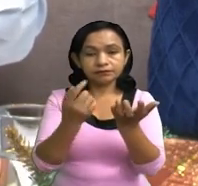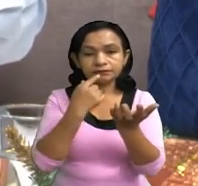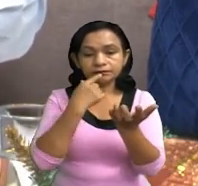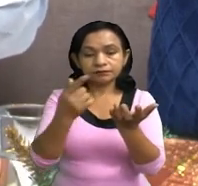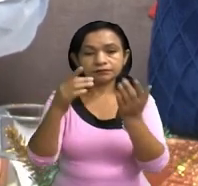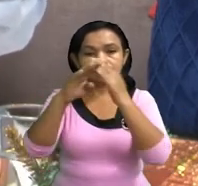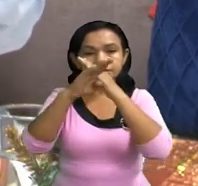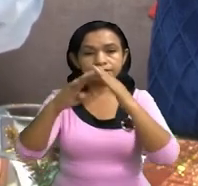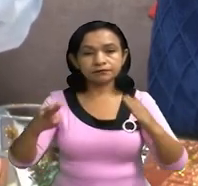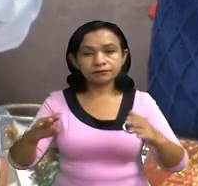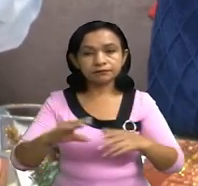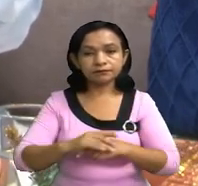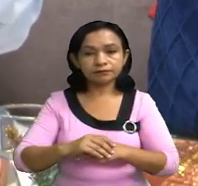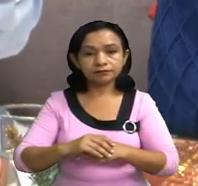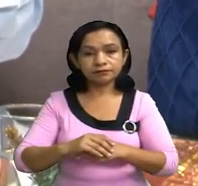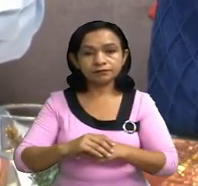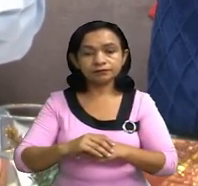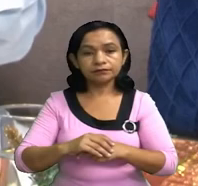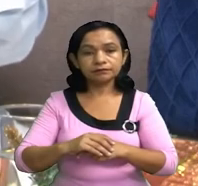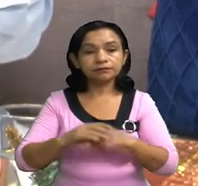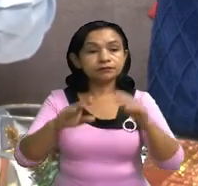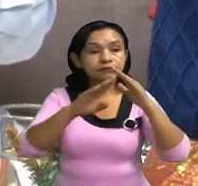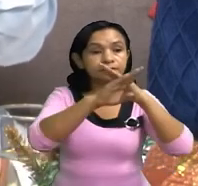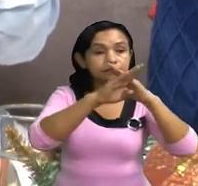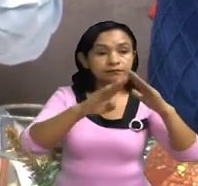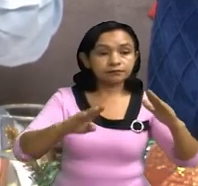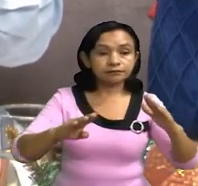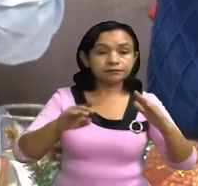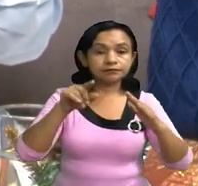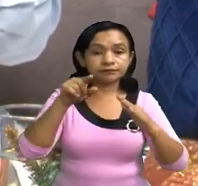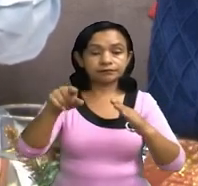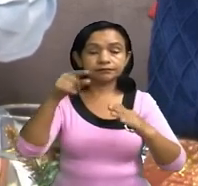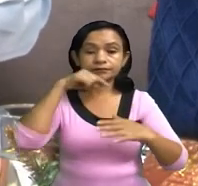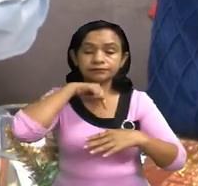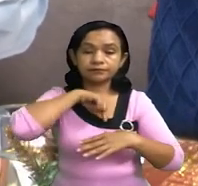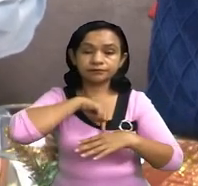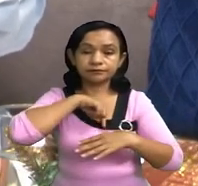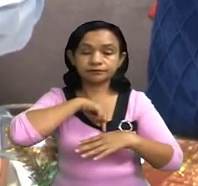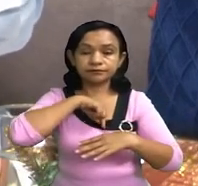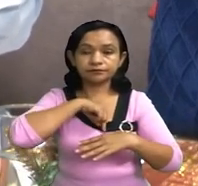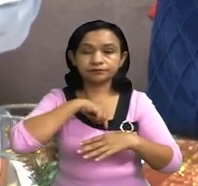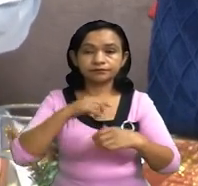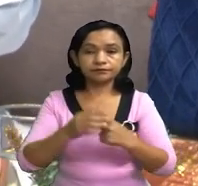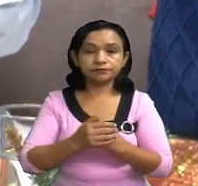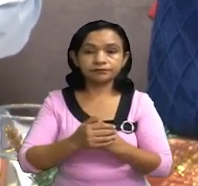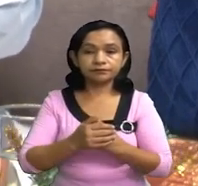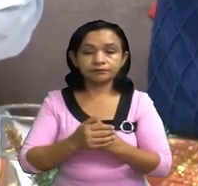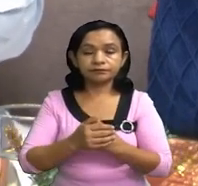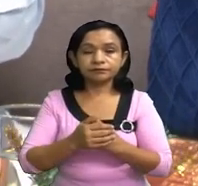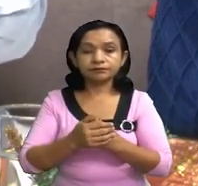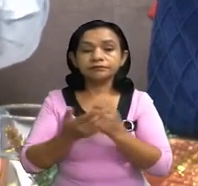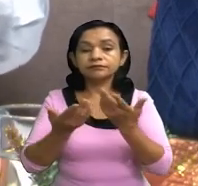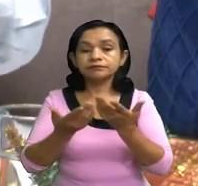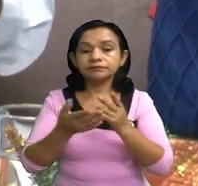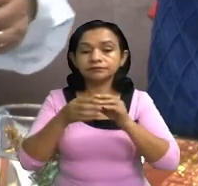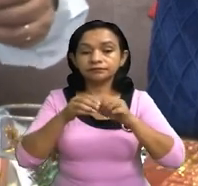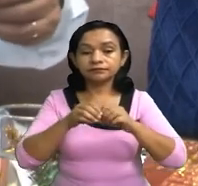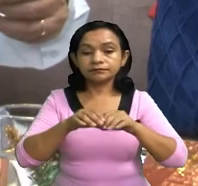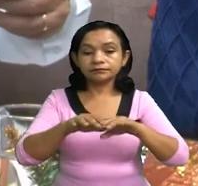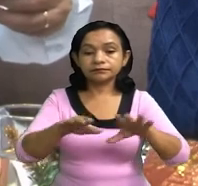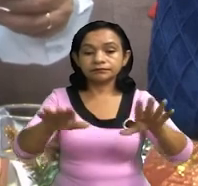paz, logra la paz en tu interior. Y derrámala en